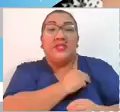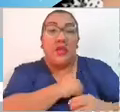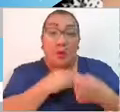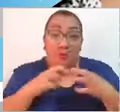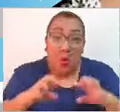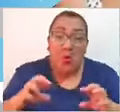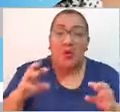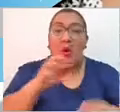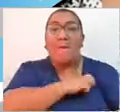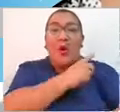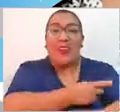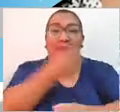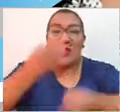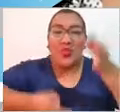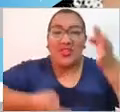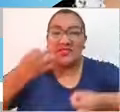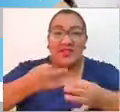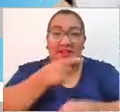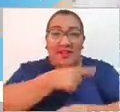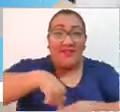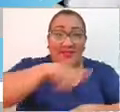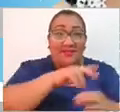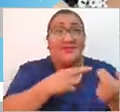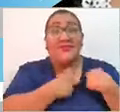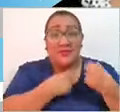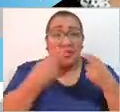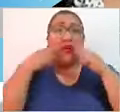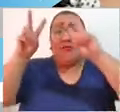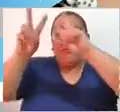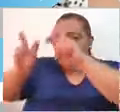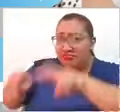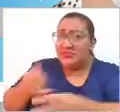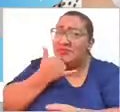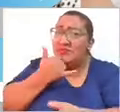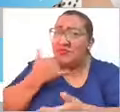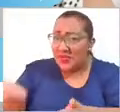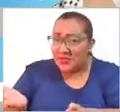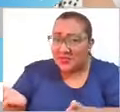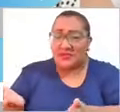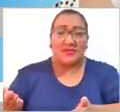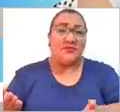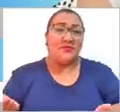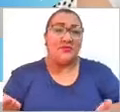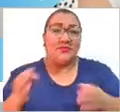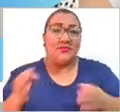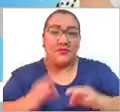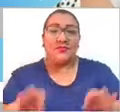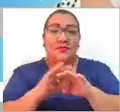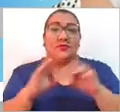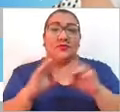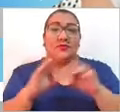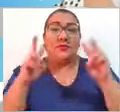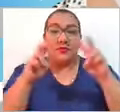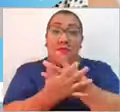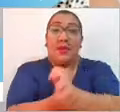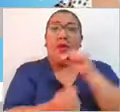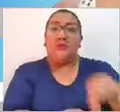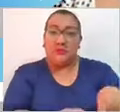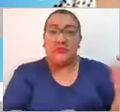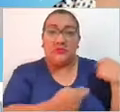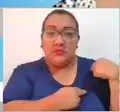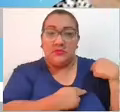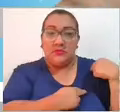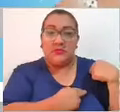Poder Judicial, para que se inicie la correspondiente investigación a través de la vía o la investigación penal que correspondiese,